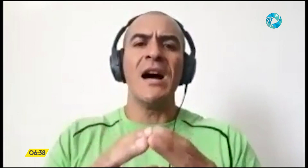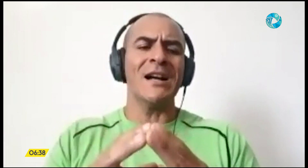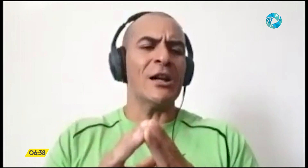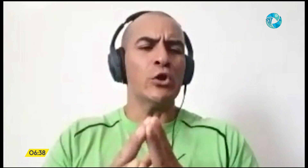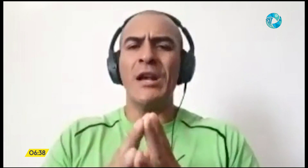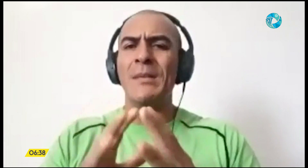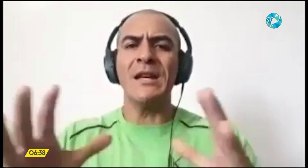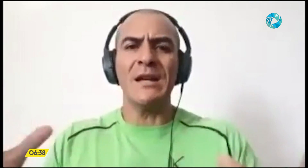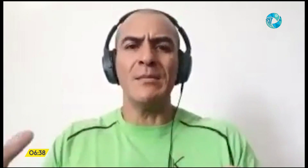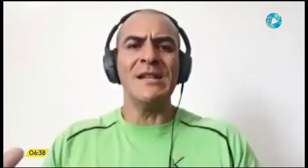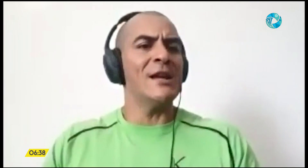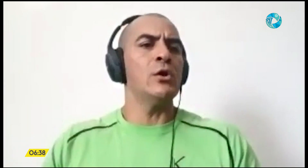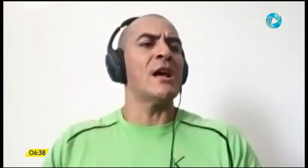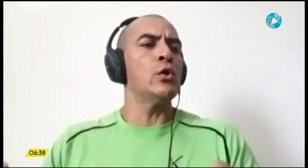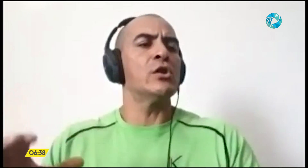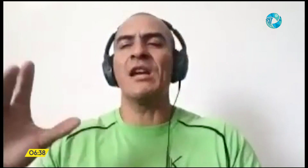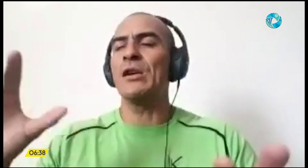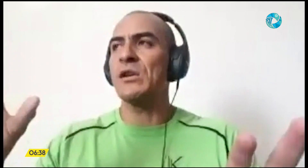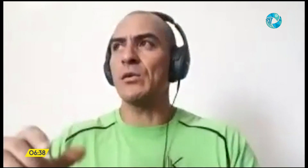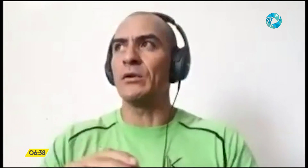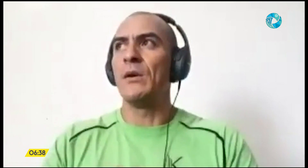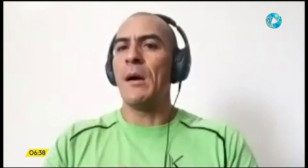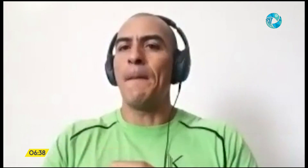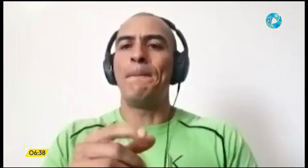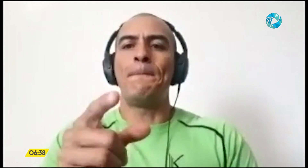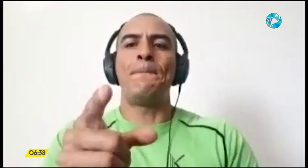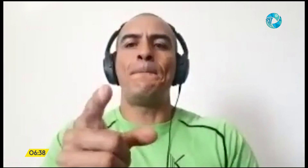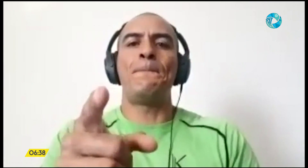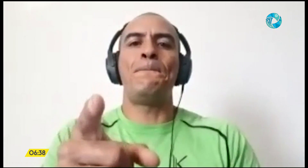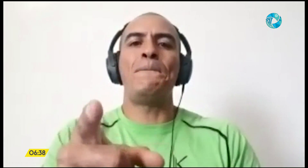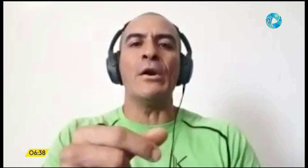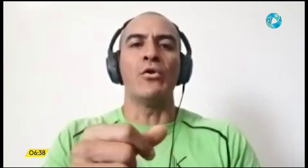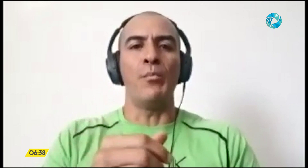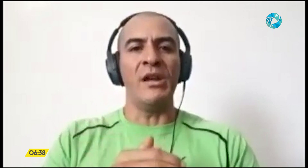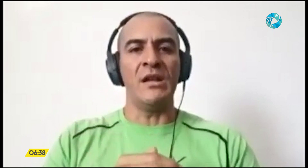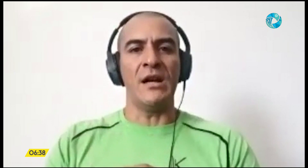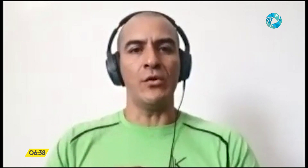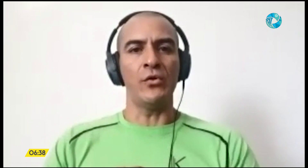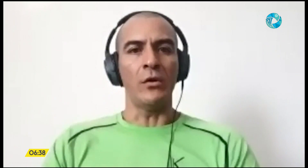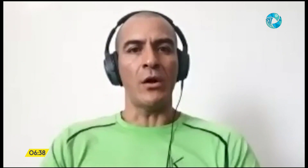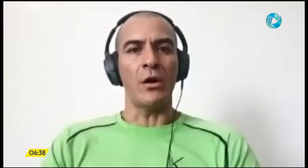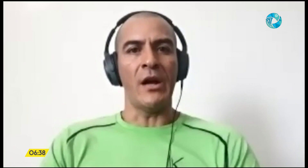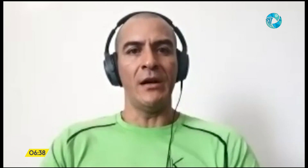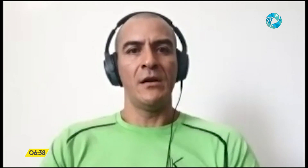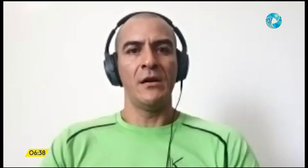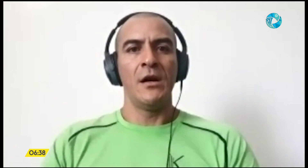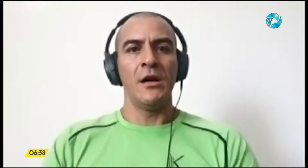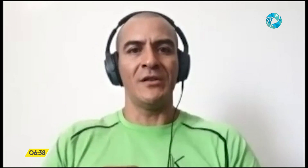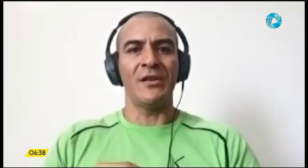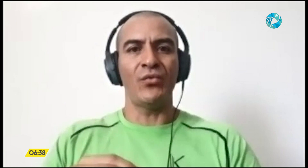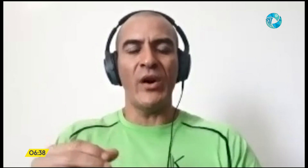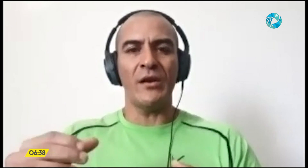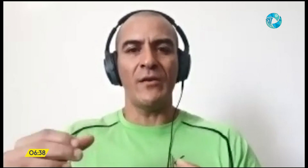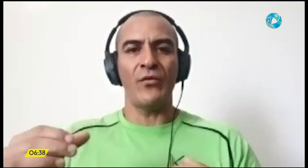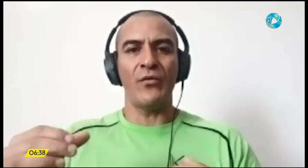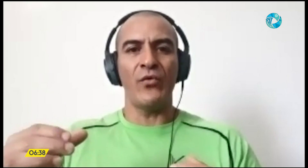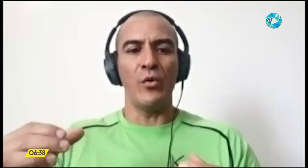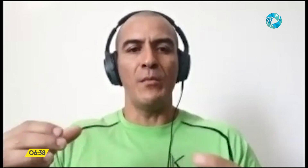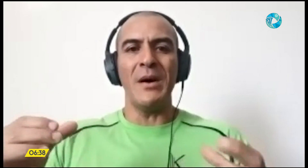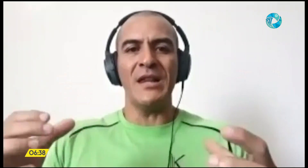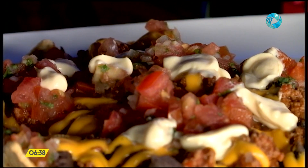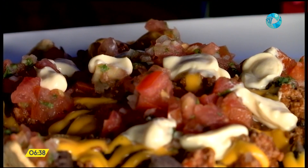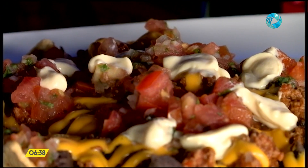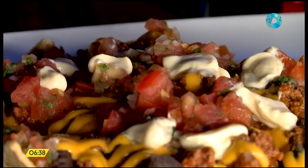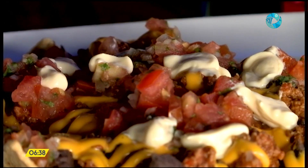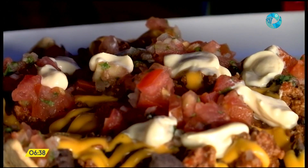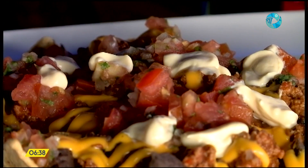acatar todas las medidas del Ministerio de Salud en los que nos encontramos. Pero no pueden dar consulta online. Entonces fue como un balde de